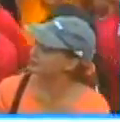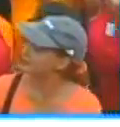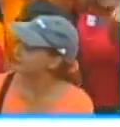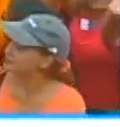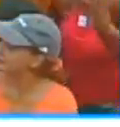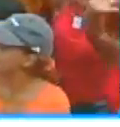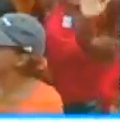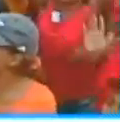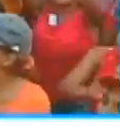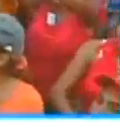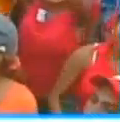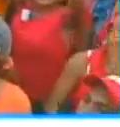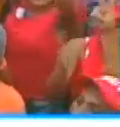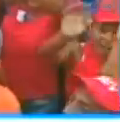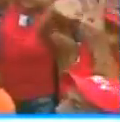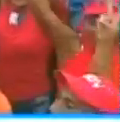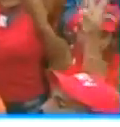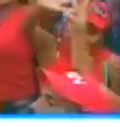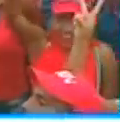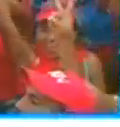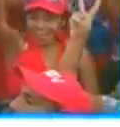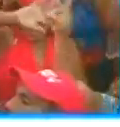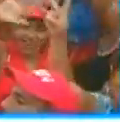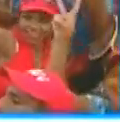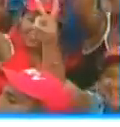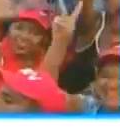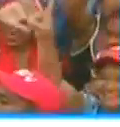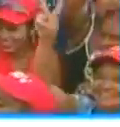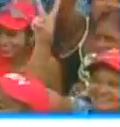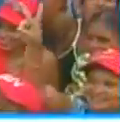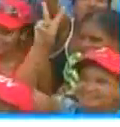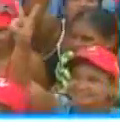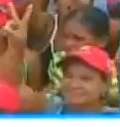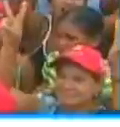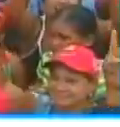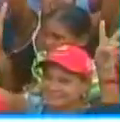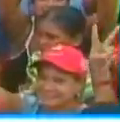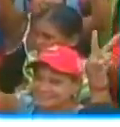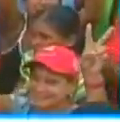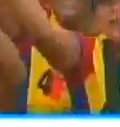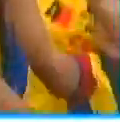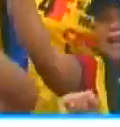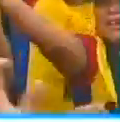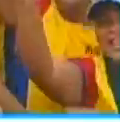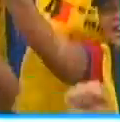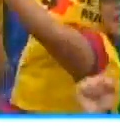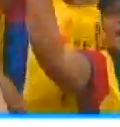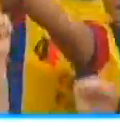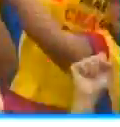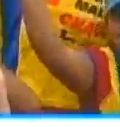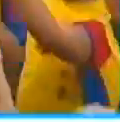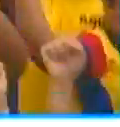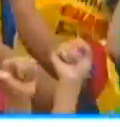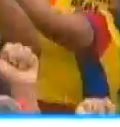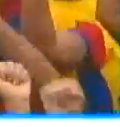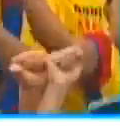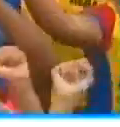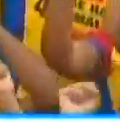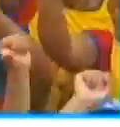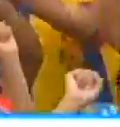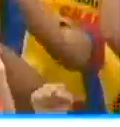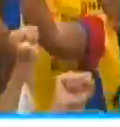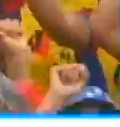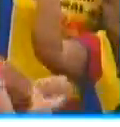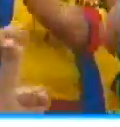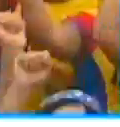encaminar, encauzar el país hacia una recuperación, hacia una expansión de las oportunidades, hacia una inclusión